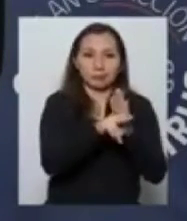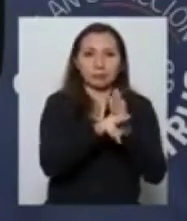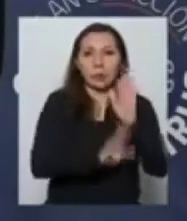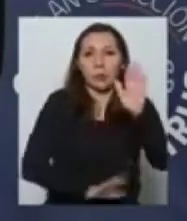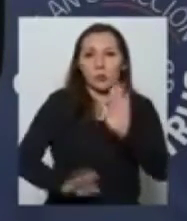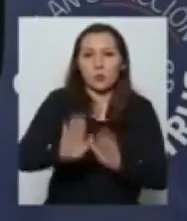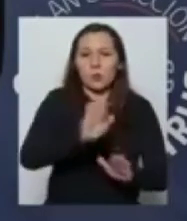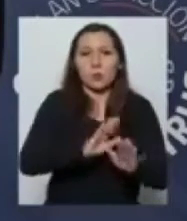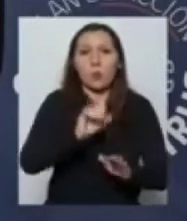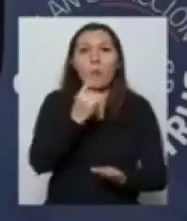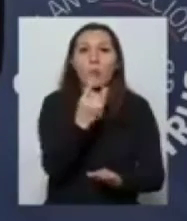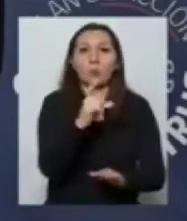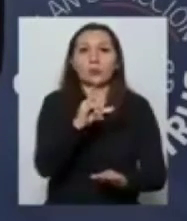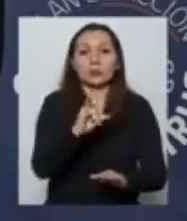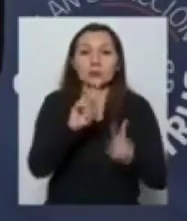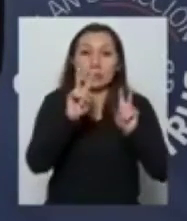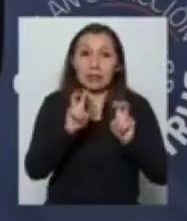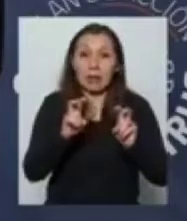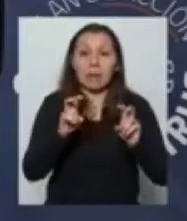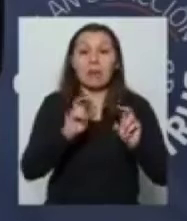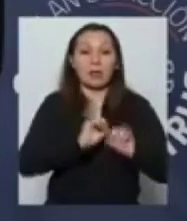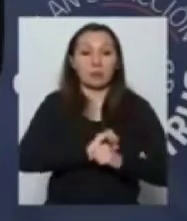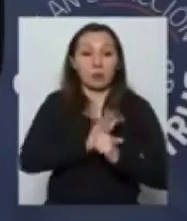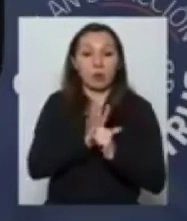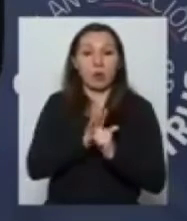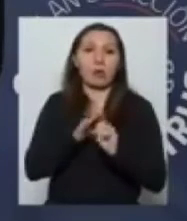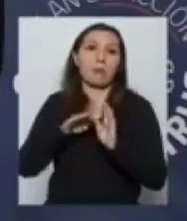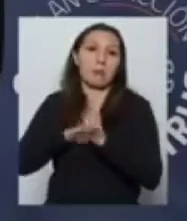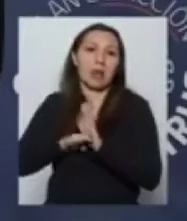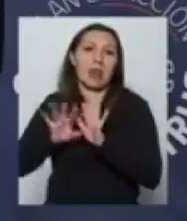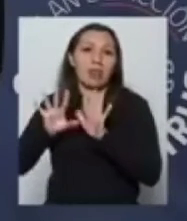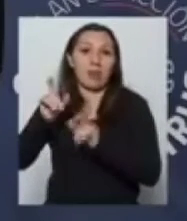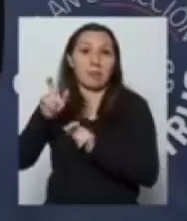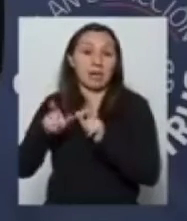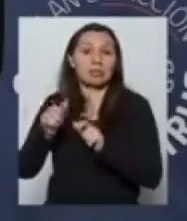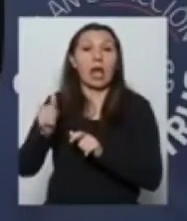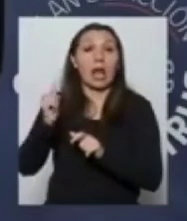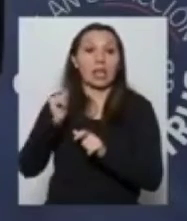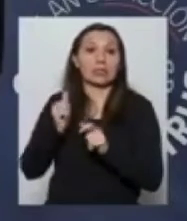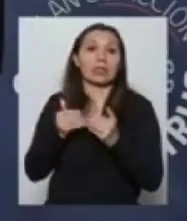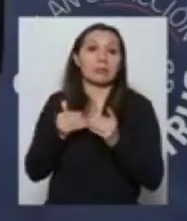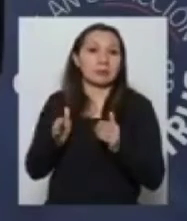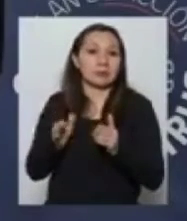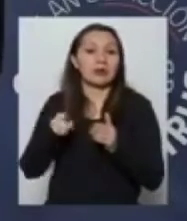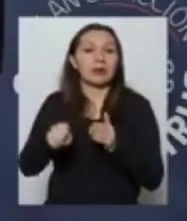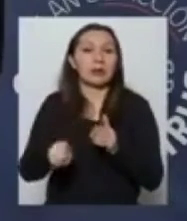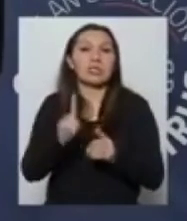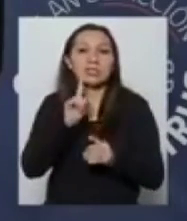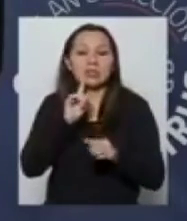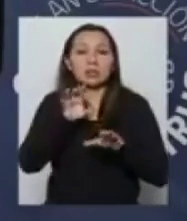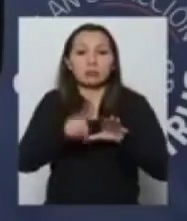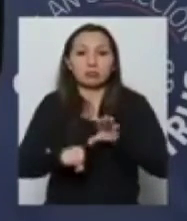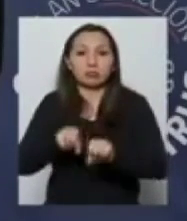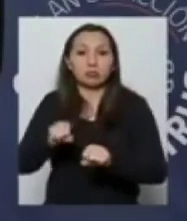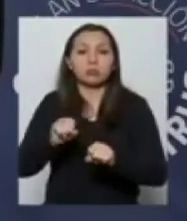tratamiento intensivo por COVID. Esto es menos 10 personas que ayer. Y tenemos una ocupación